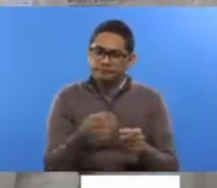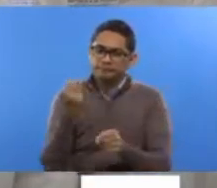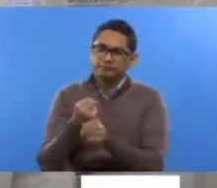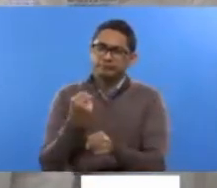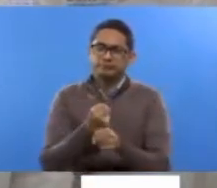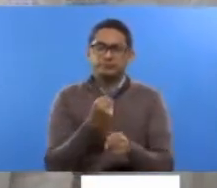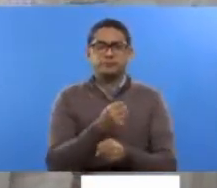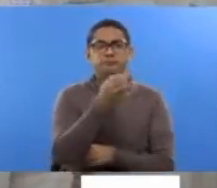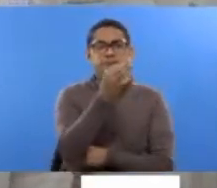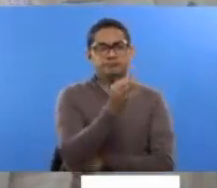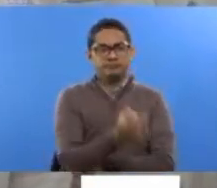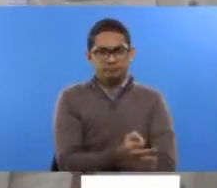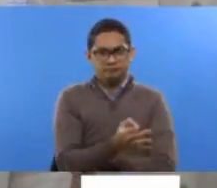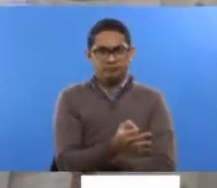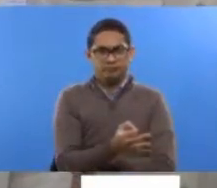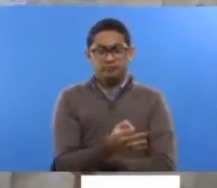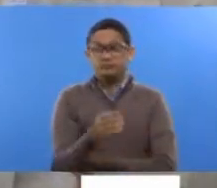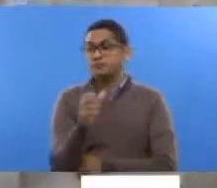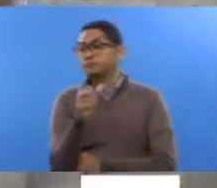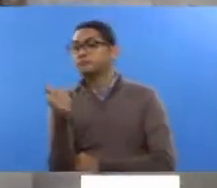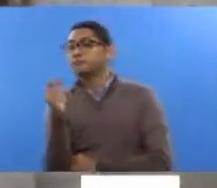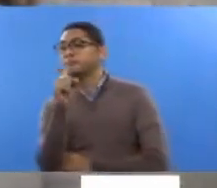cadena. ¿Otra pregunta? ¿La última?